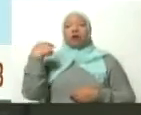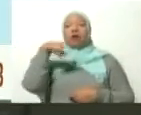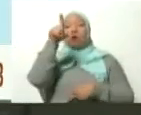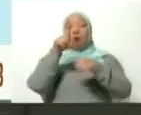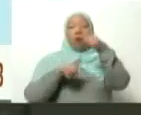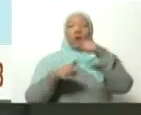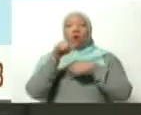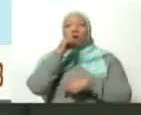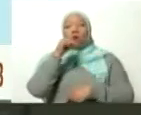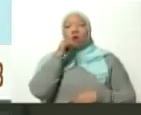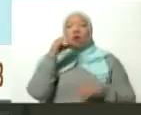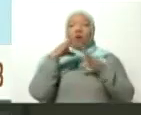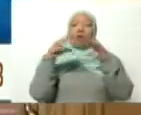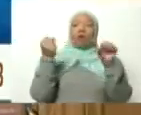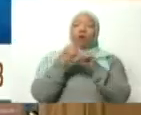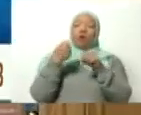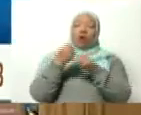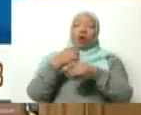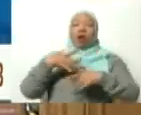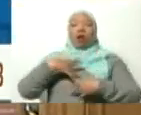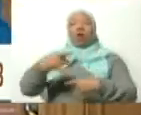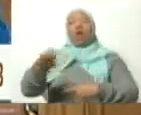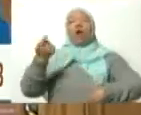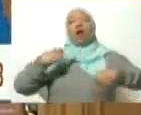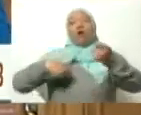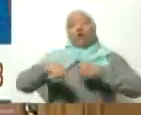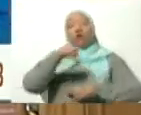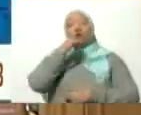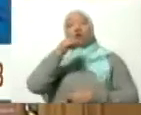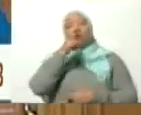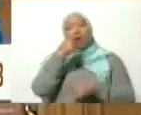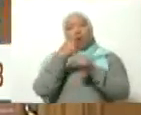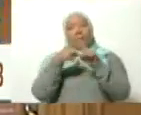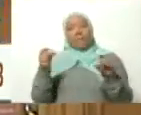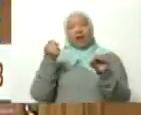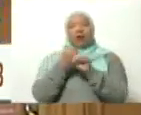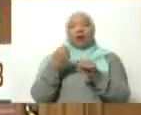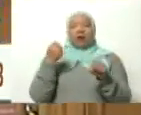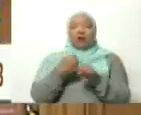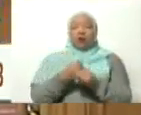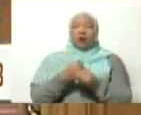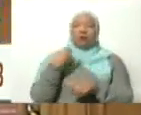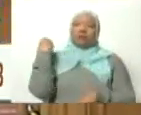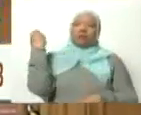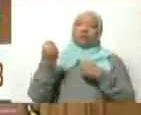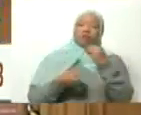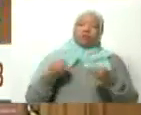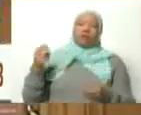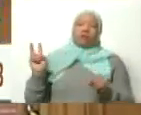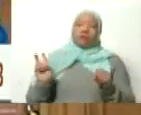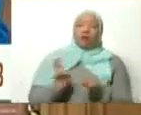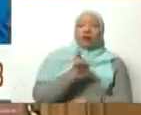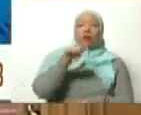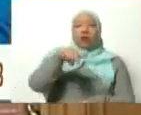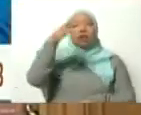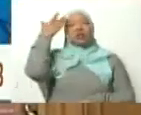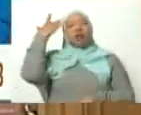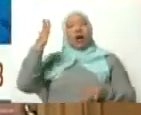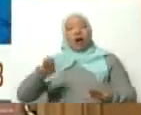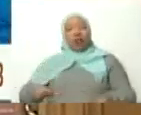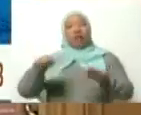alineados con los intereses hegemónicos, pero que también pretenden vulgarmente y